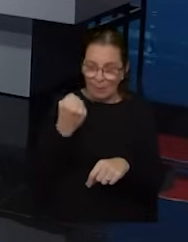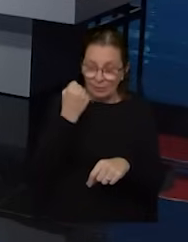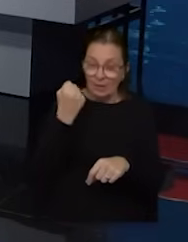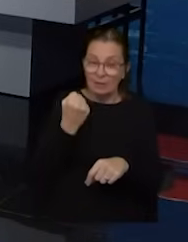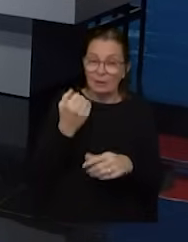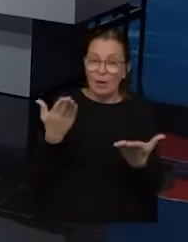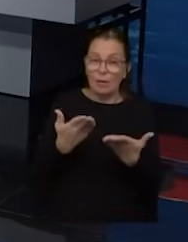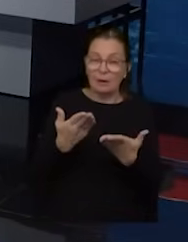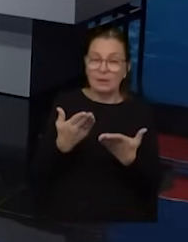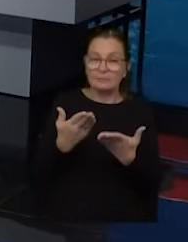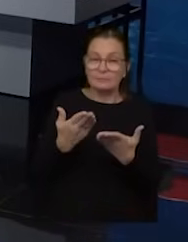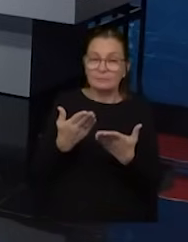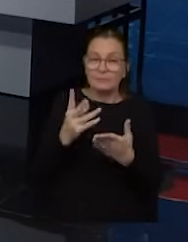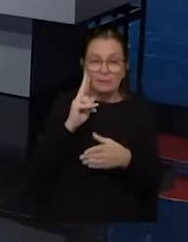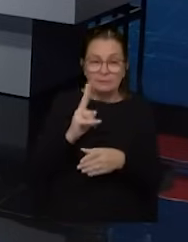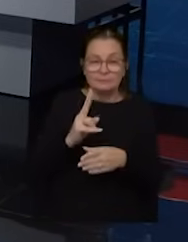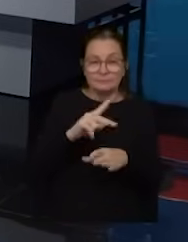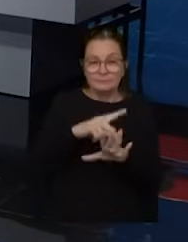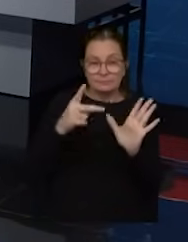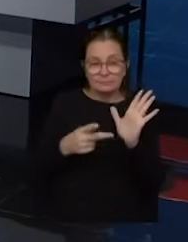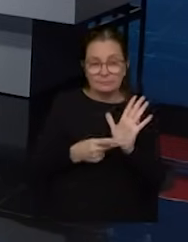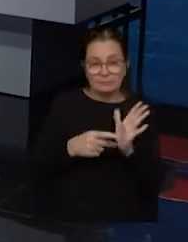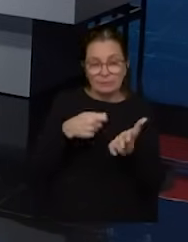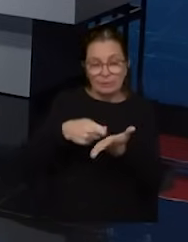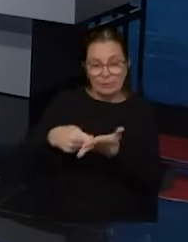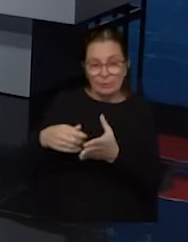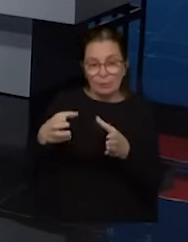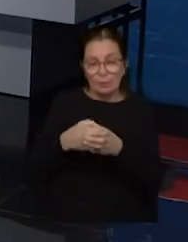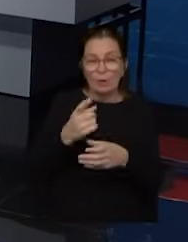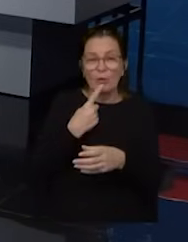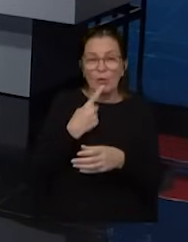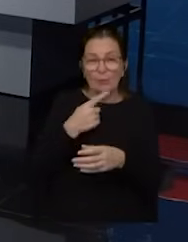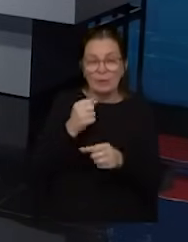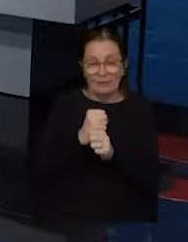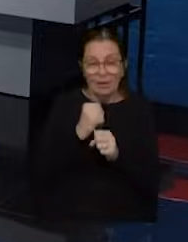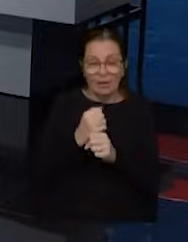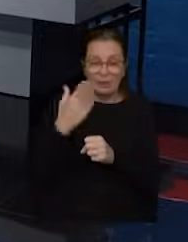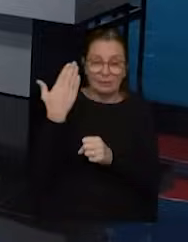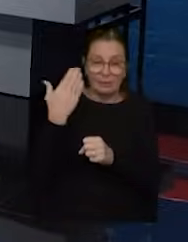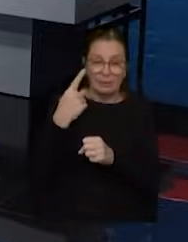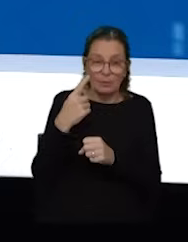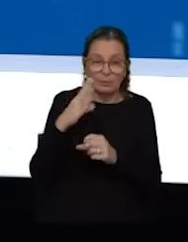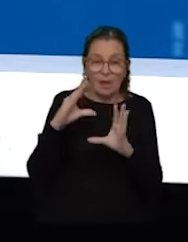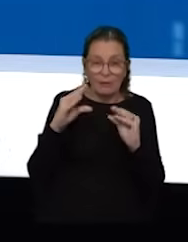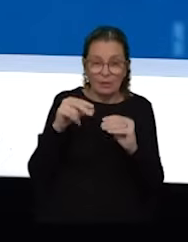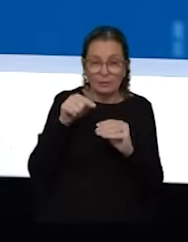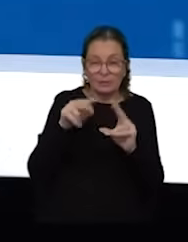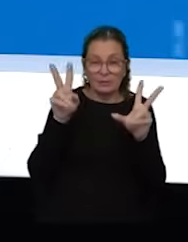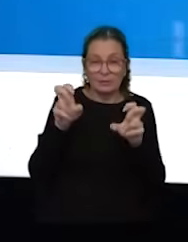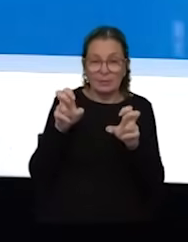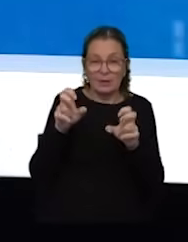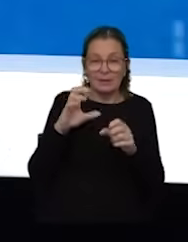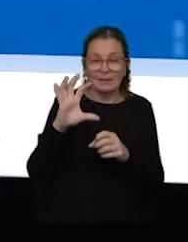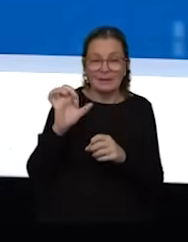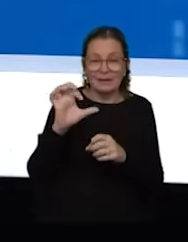ahora ustedes van a tener que tratar el proyecto de financiamiento de los partidos políticos es un tema que vos venís trabajando hace tiempo te he escuchado hablar de de ese asunto en el